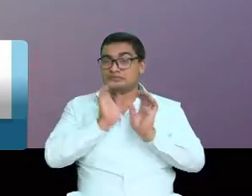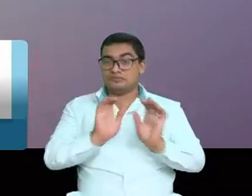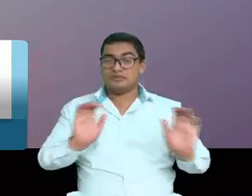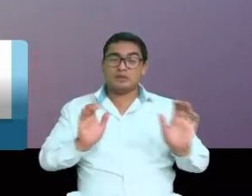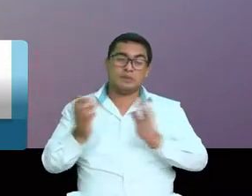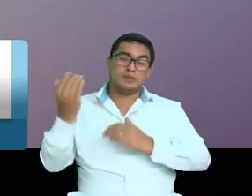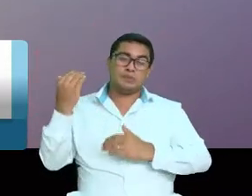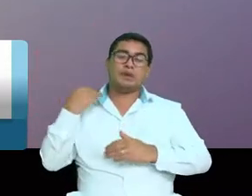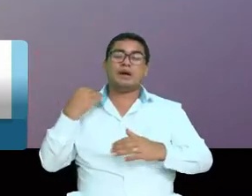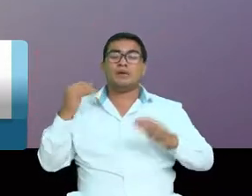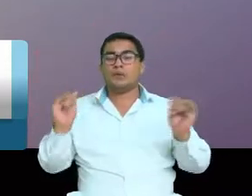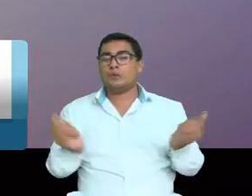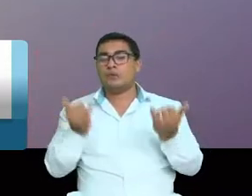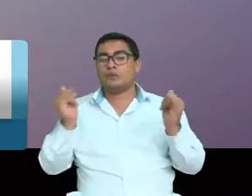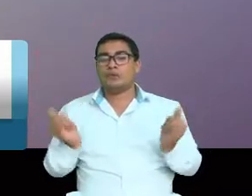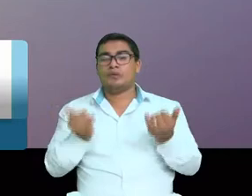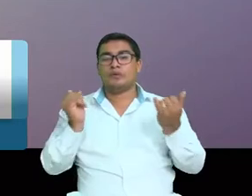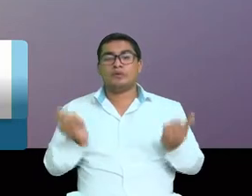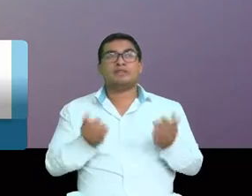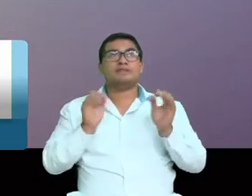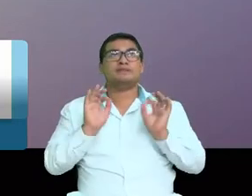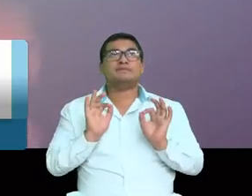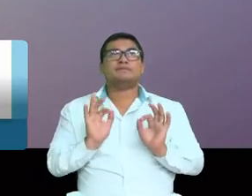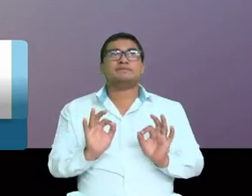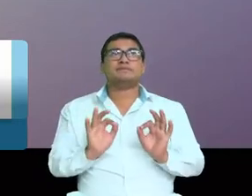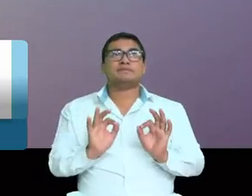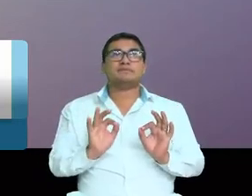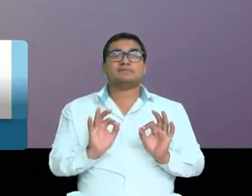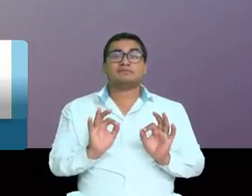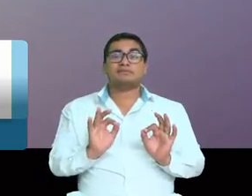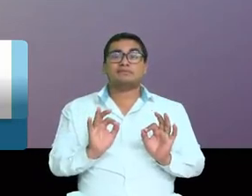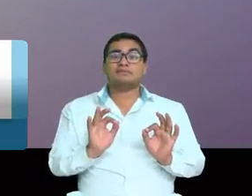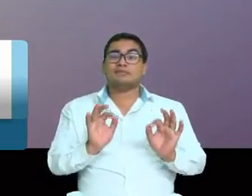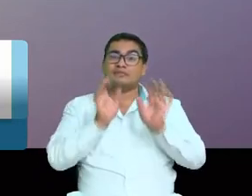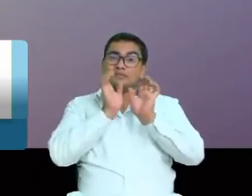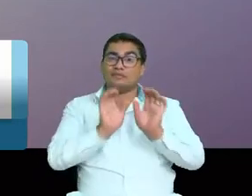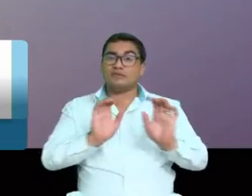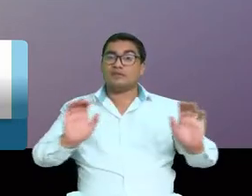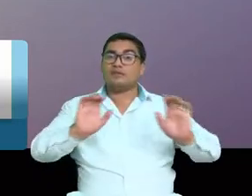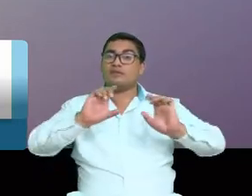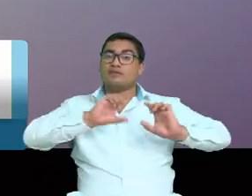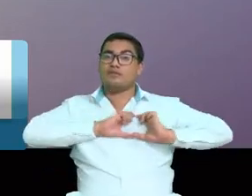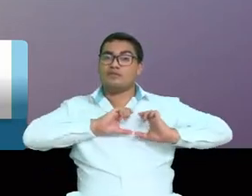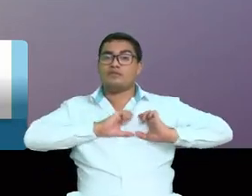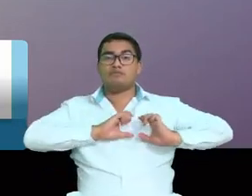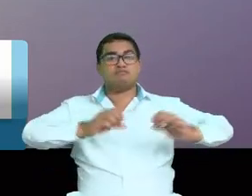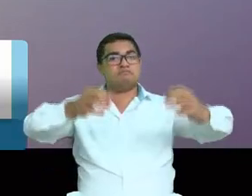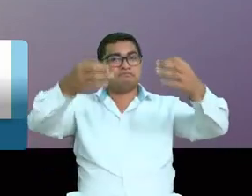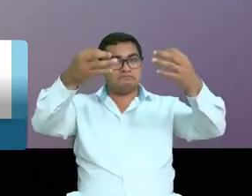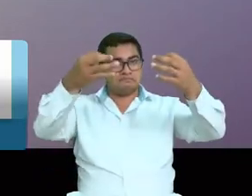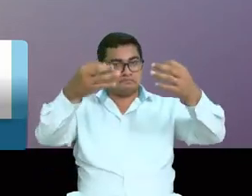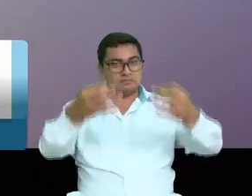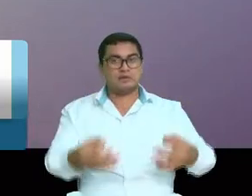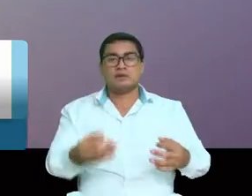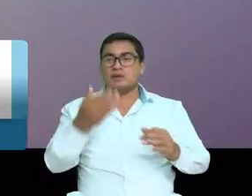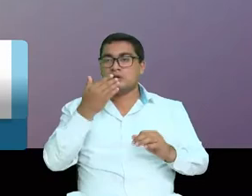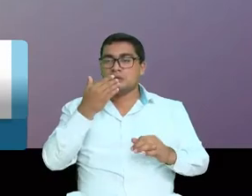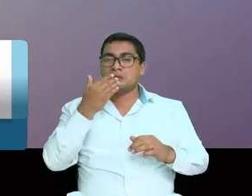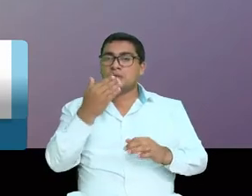día jugando. Entonces, estos niños manejaban su sistema cardiovascular adaptado, ¿no?